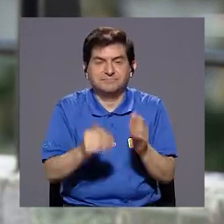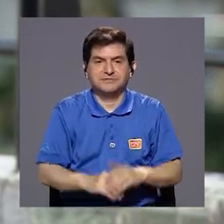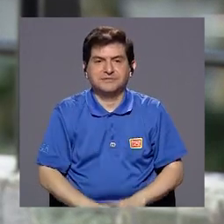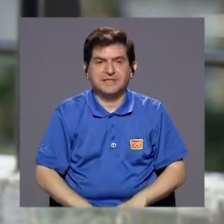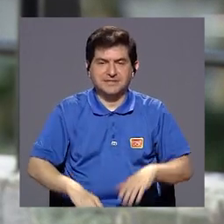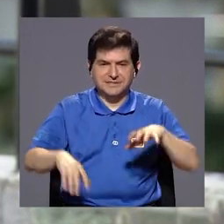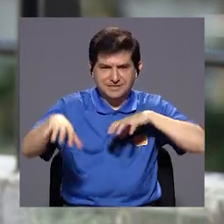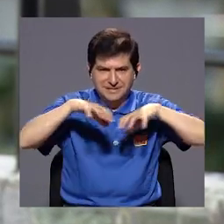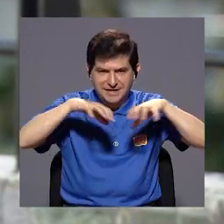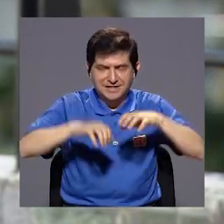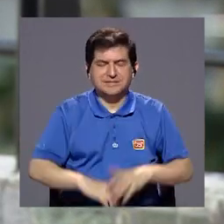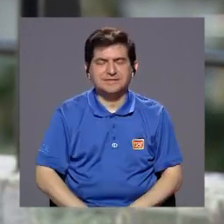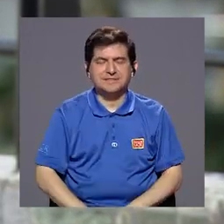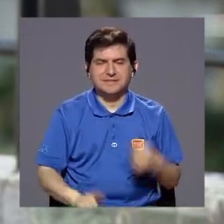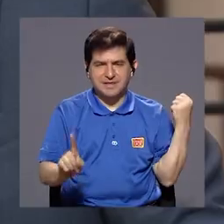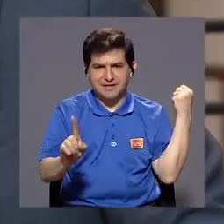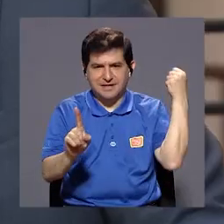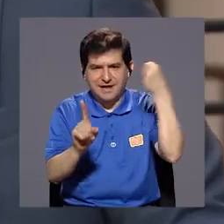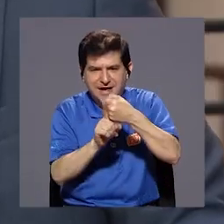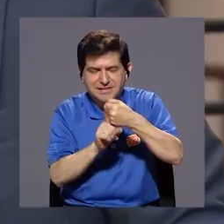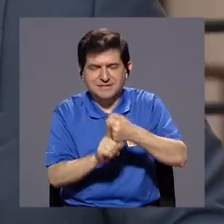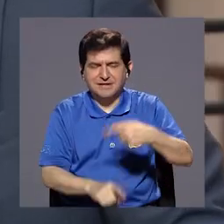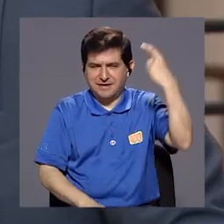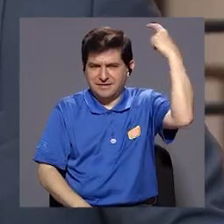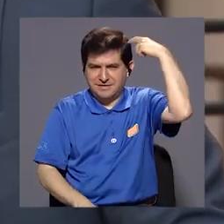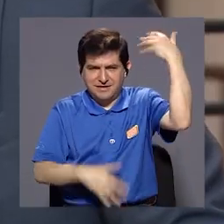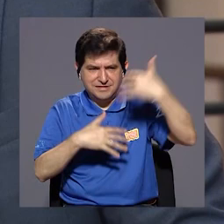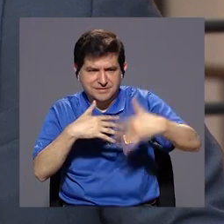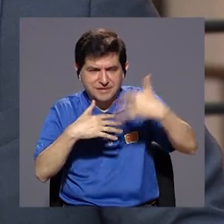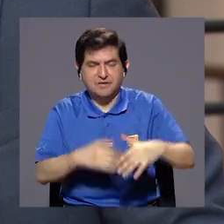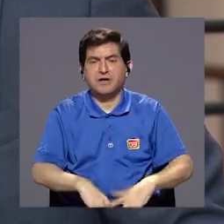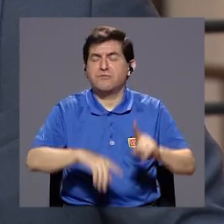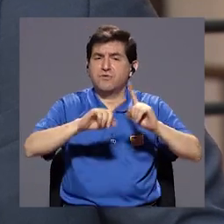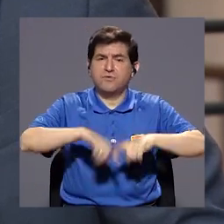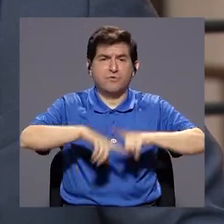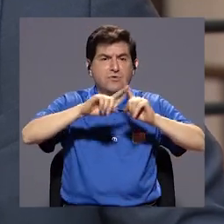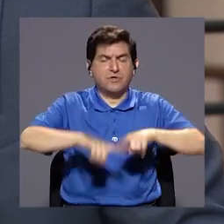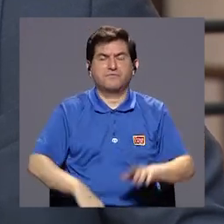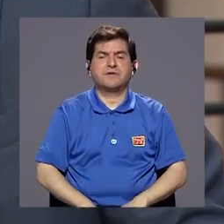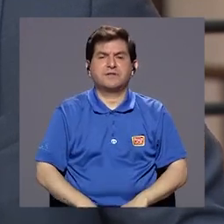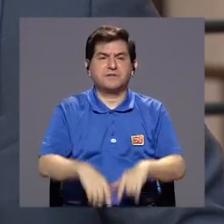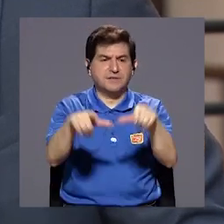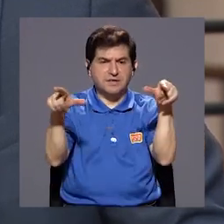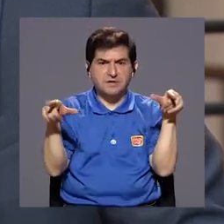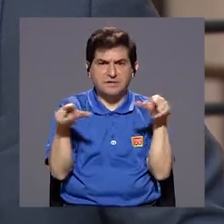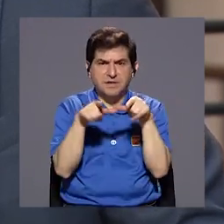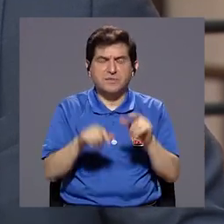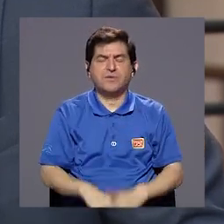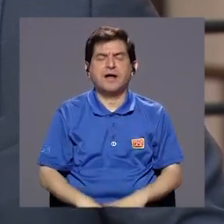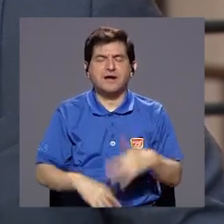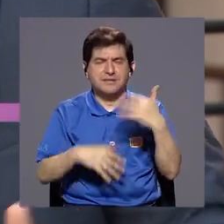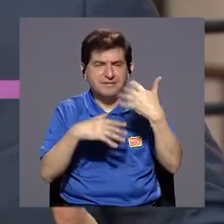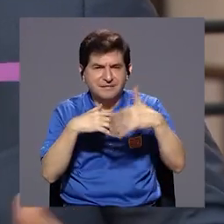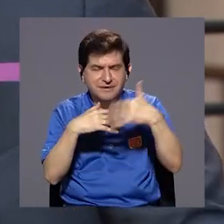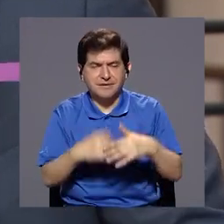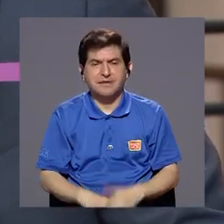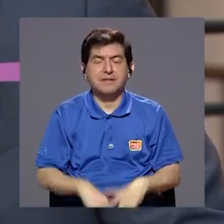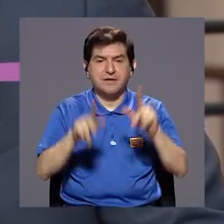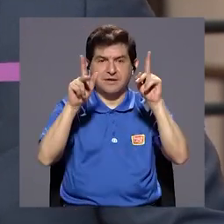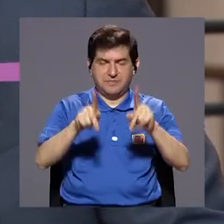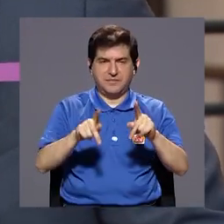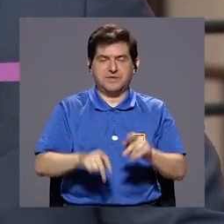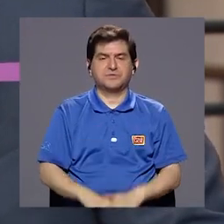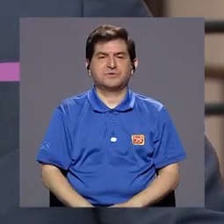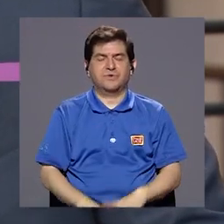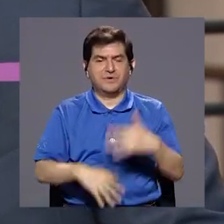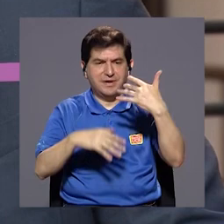que presentan el accidente cerebral vascular? ¿Qué secuelas? Va a depender mucho del sitio donde tuvo la lesión. Por ejemplo, una persona